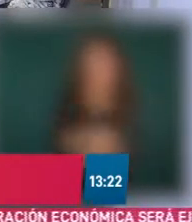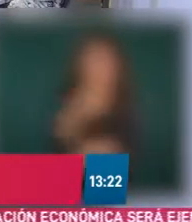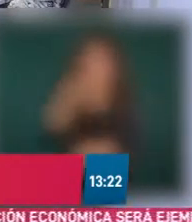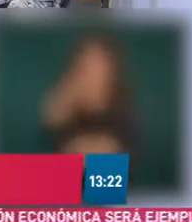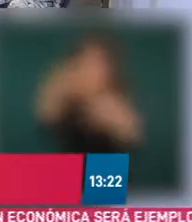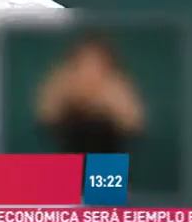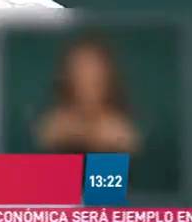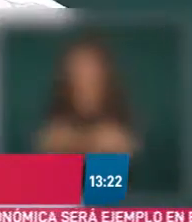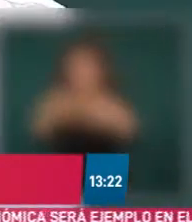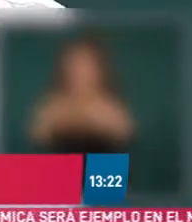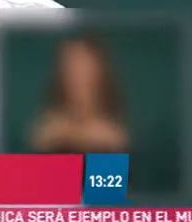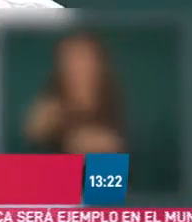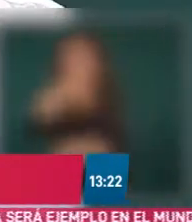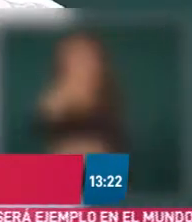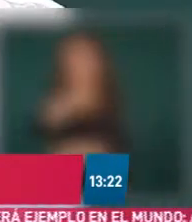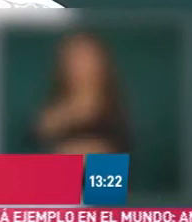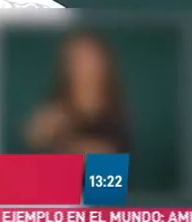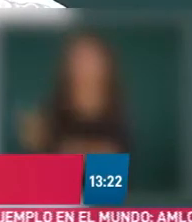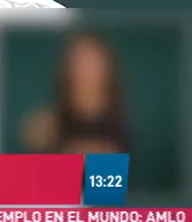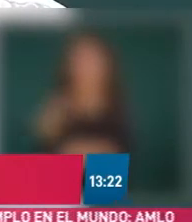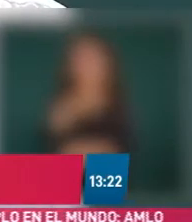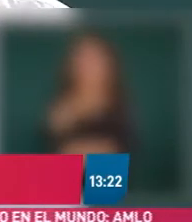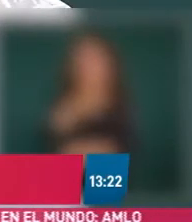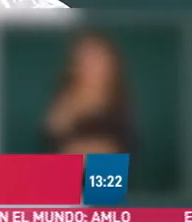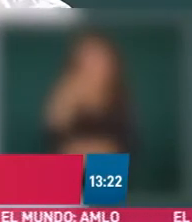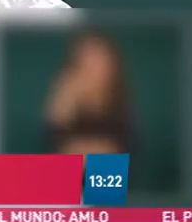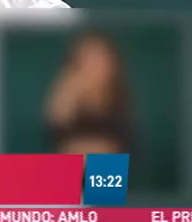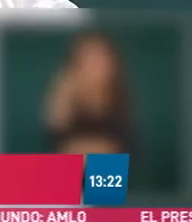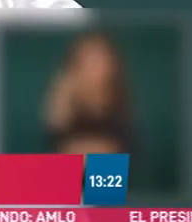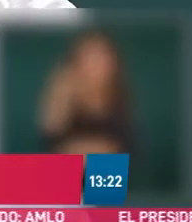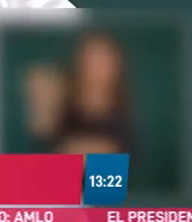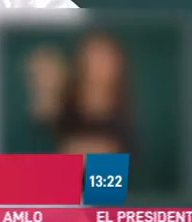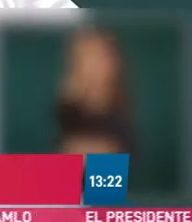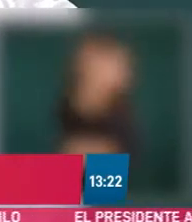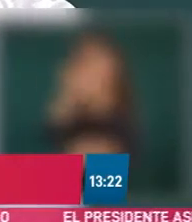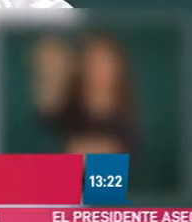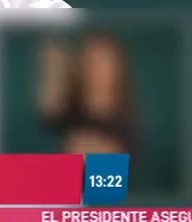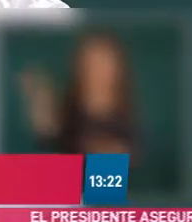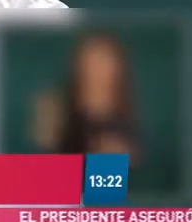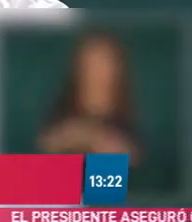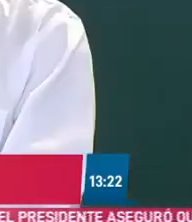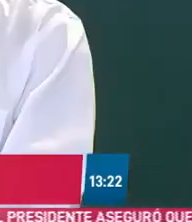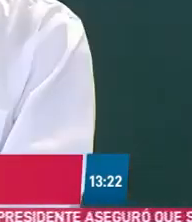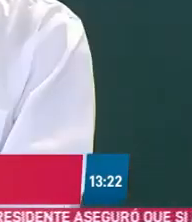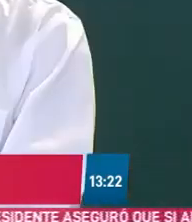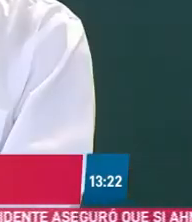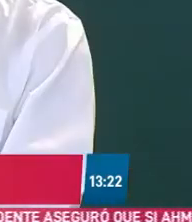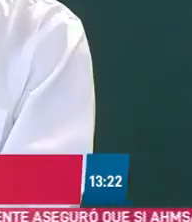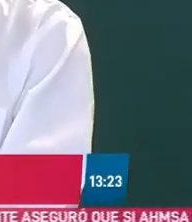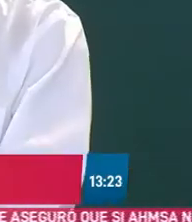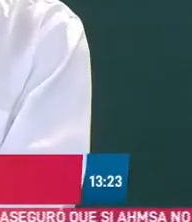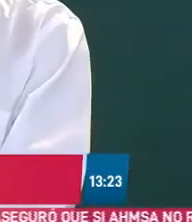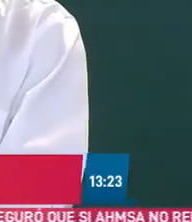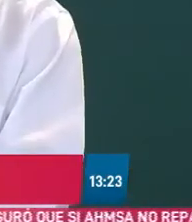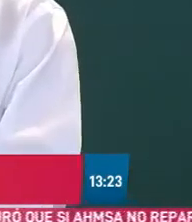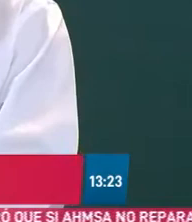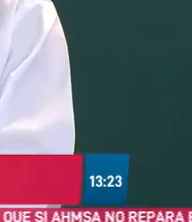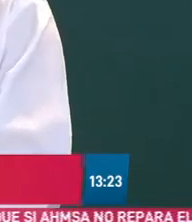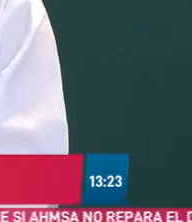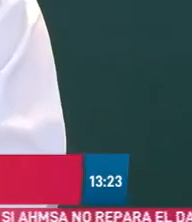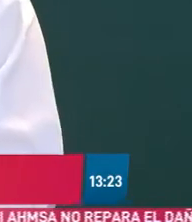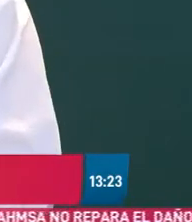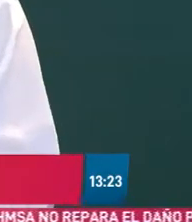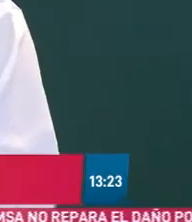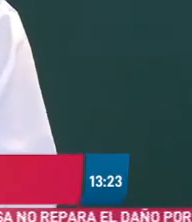la planta, la refinería, pues voy a eso. No voy a hacerle como